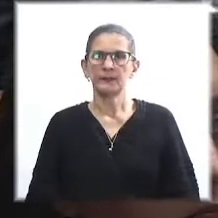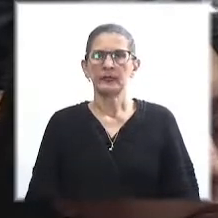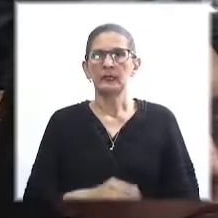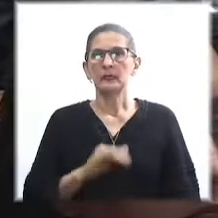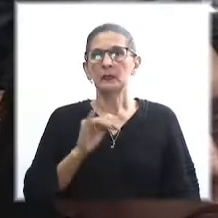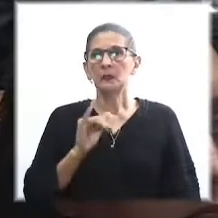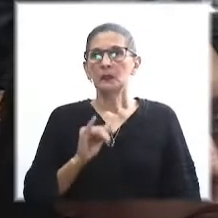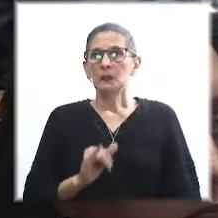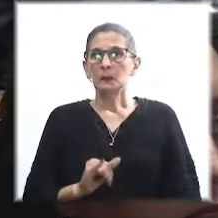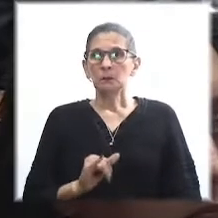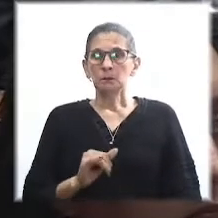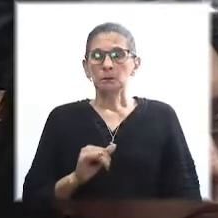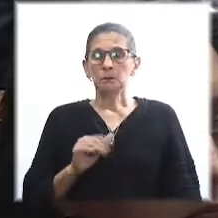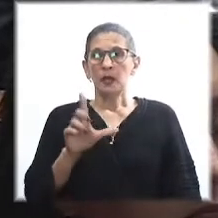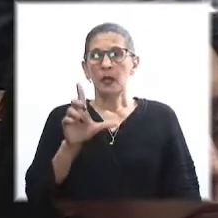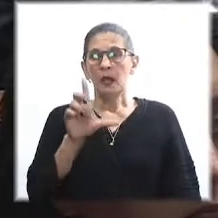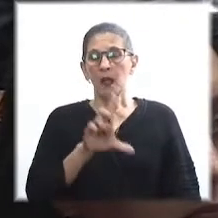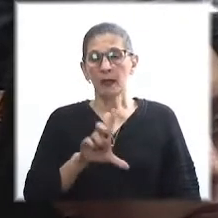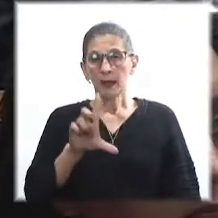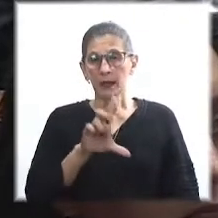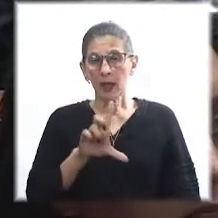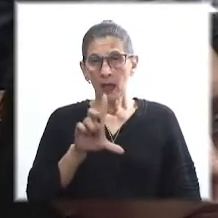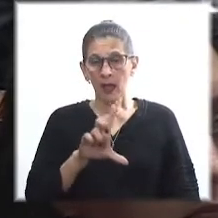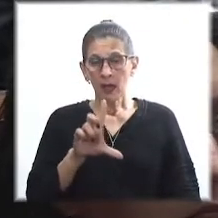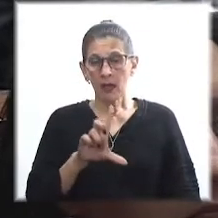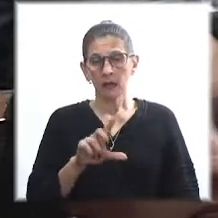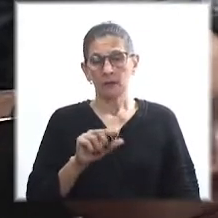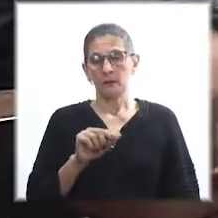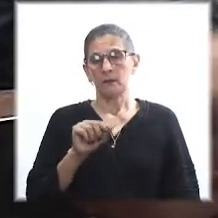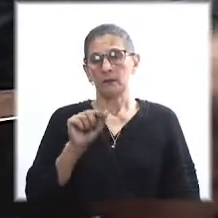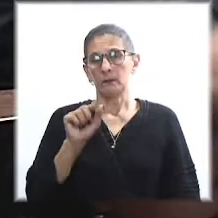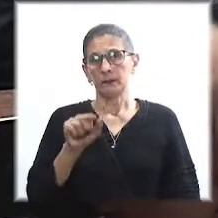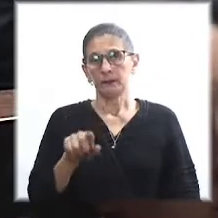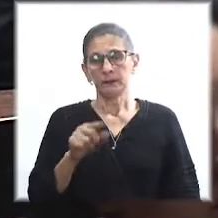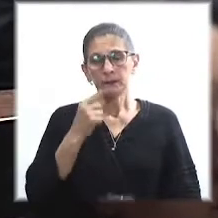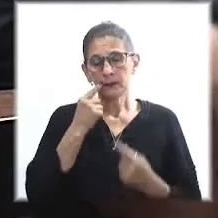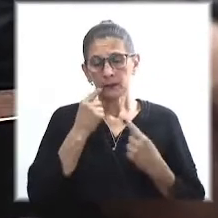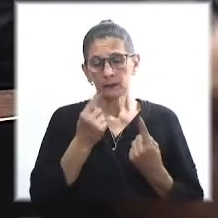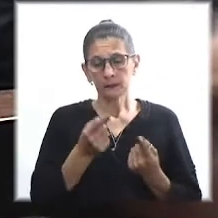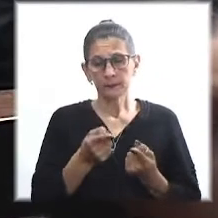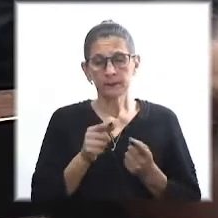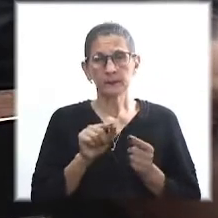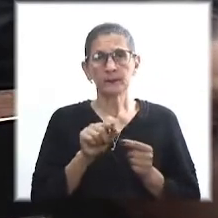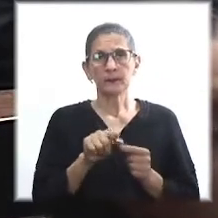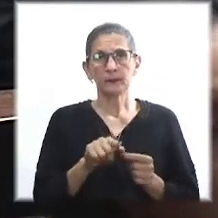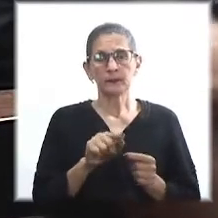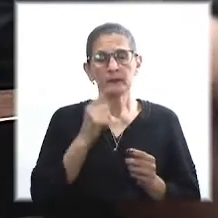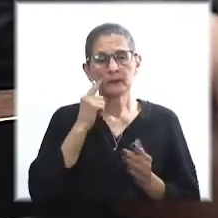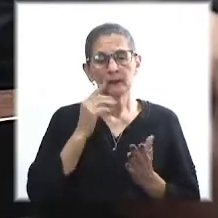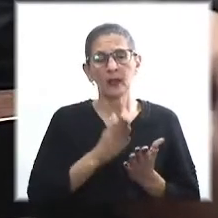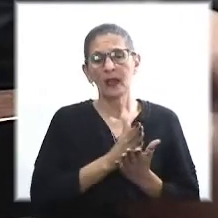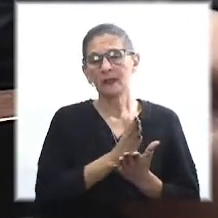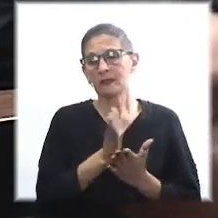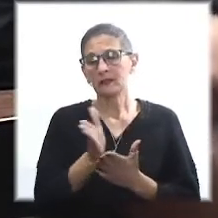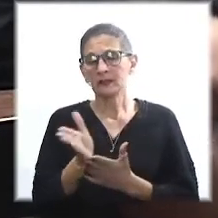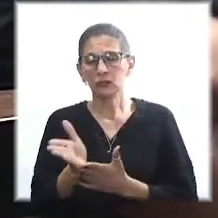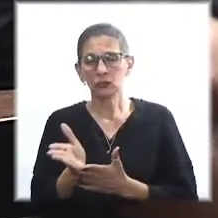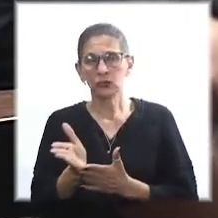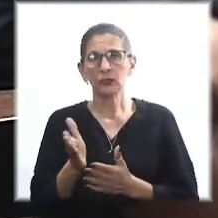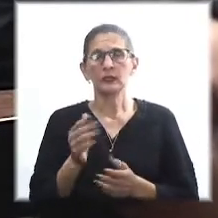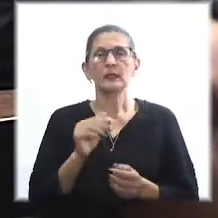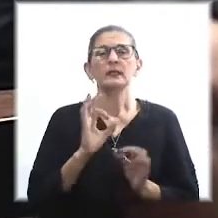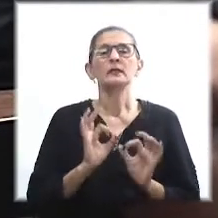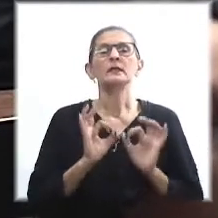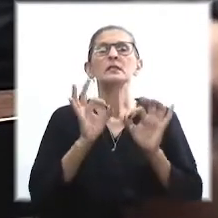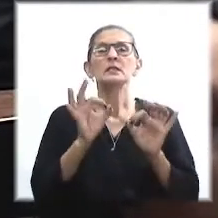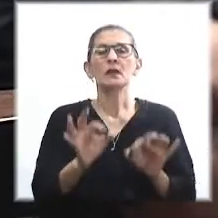Sin duda, el doctor Larrañaga ha surcado el Aqueronte, ha atravesado el Hades y ha